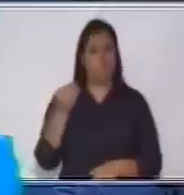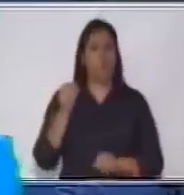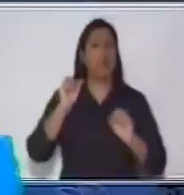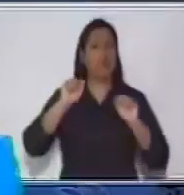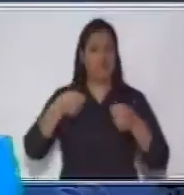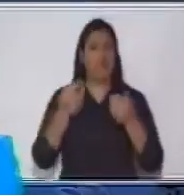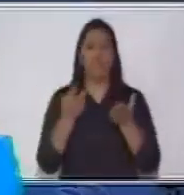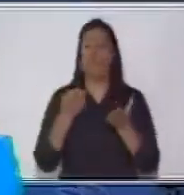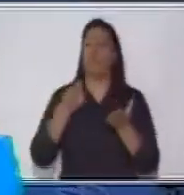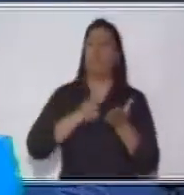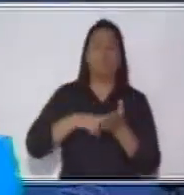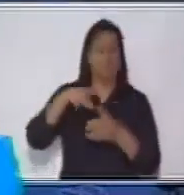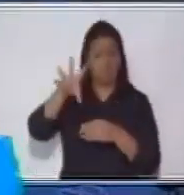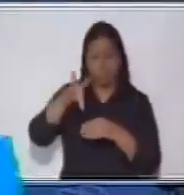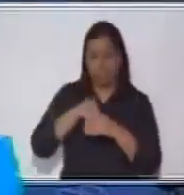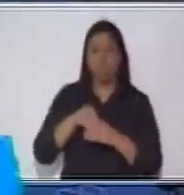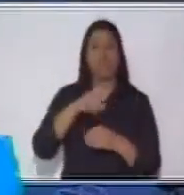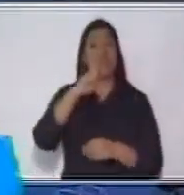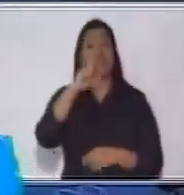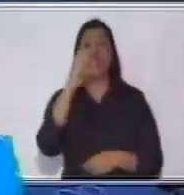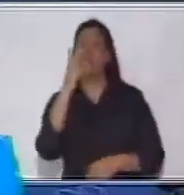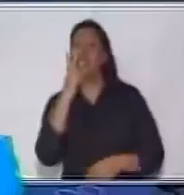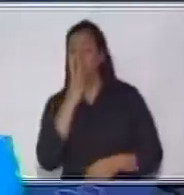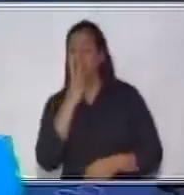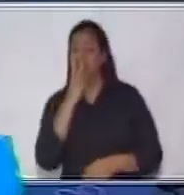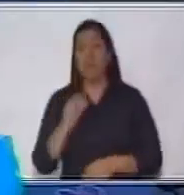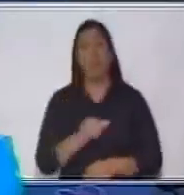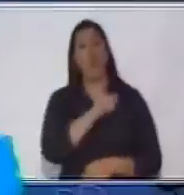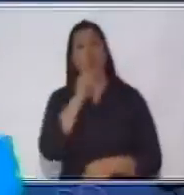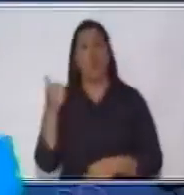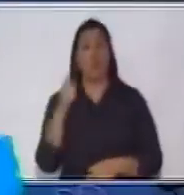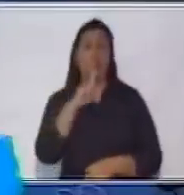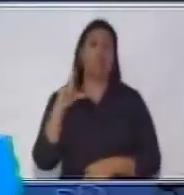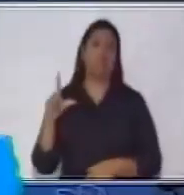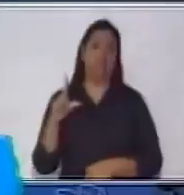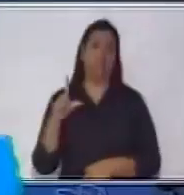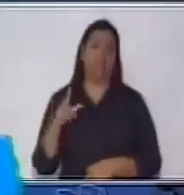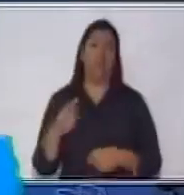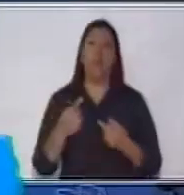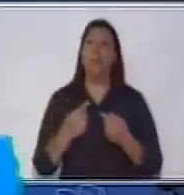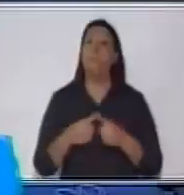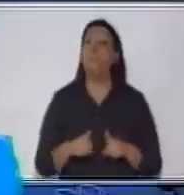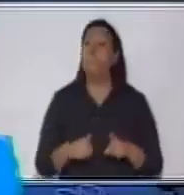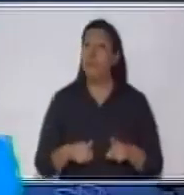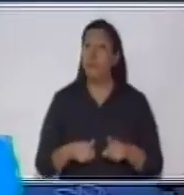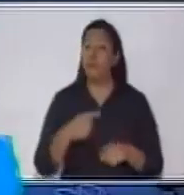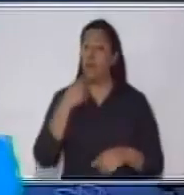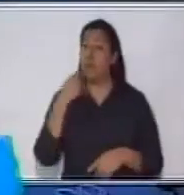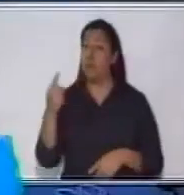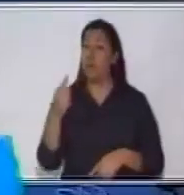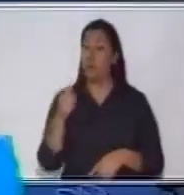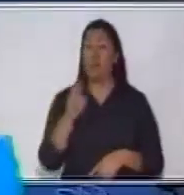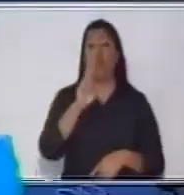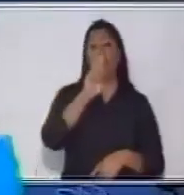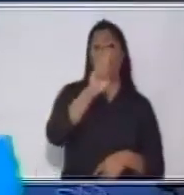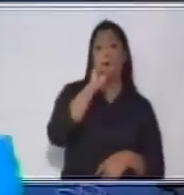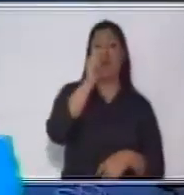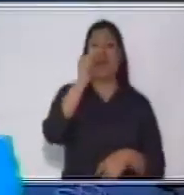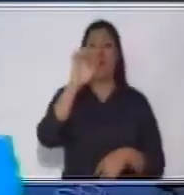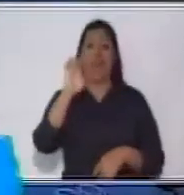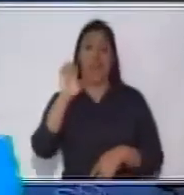y la que acabamos de ver, la EI. Sin embargo, a partir de ese año, la RAE